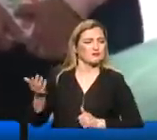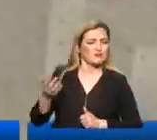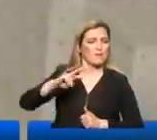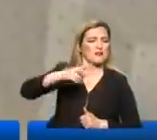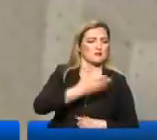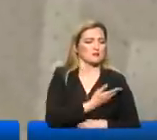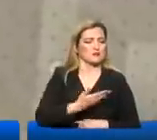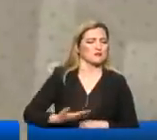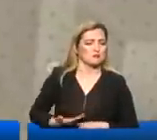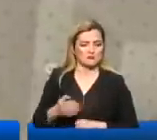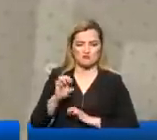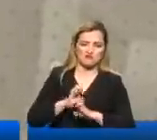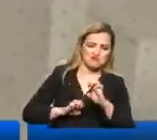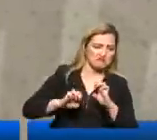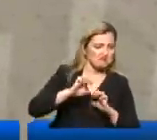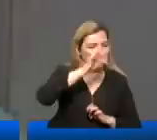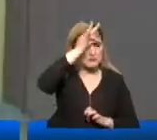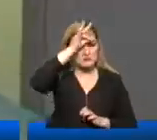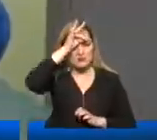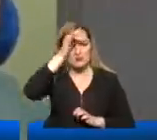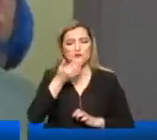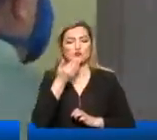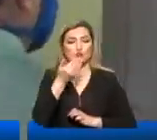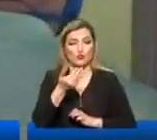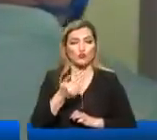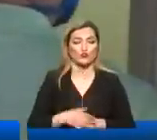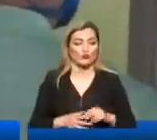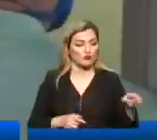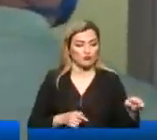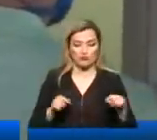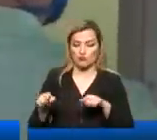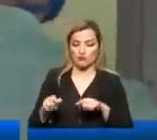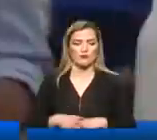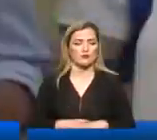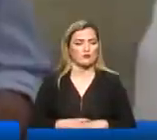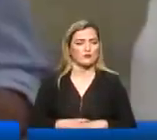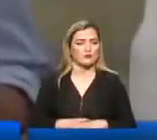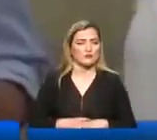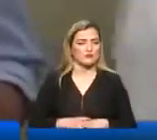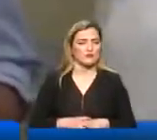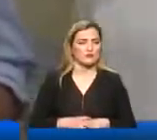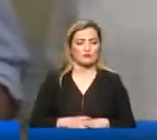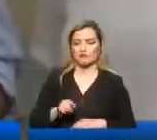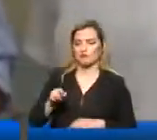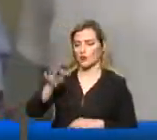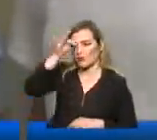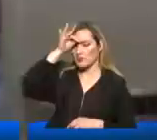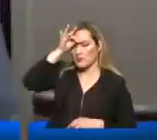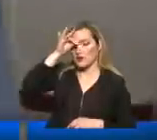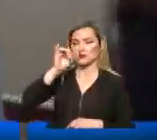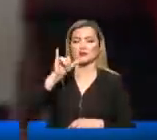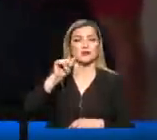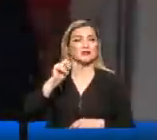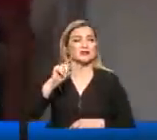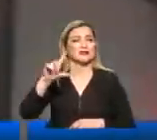el vicepresidente evaluó el sistema de salud de las islas Santa Cruz y San Cristóbal. En esta última recorrió el hospital Oscar Yandel, el